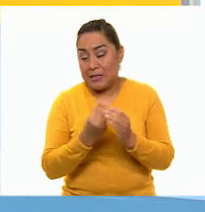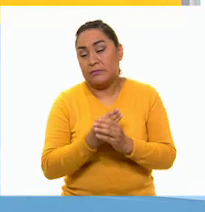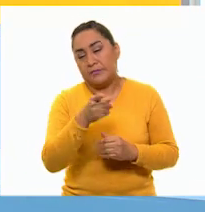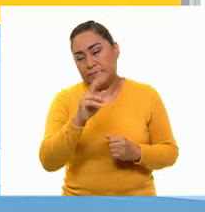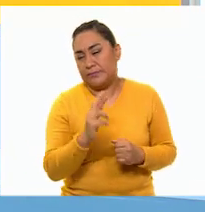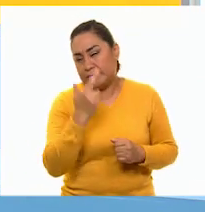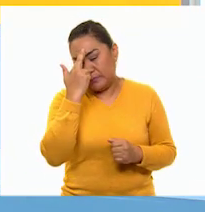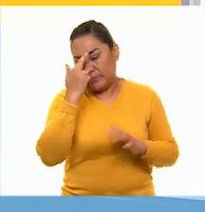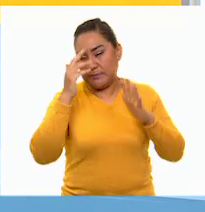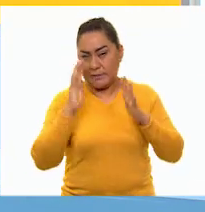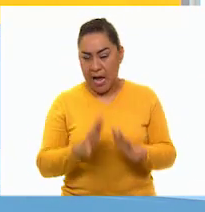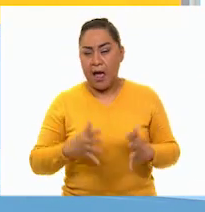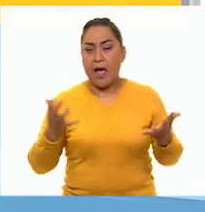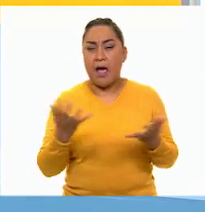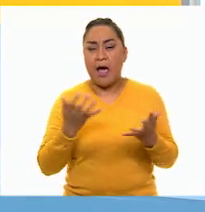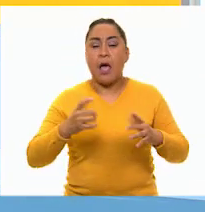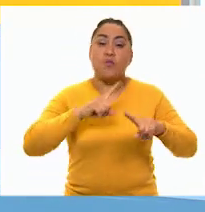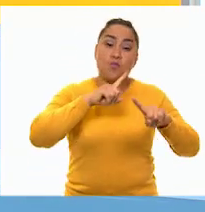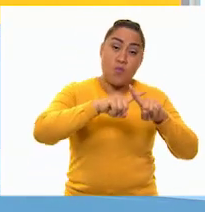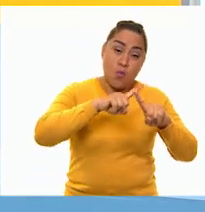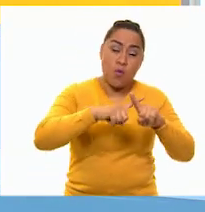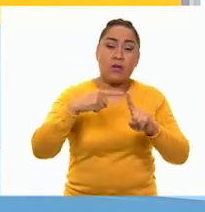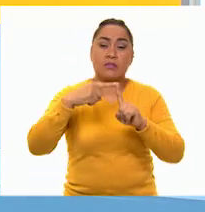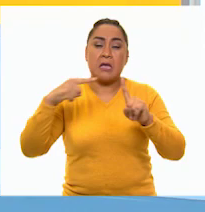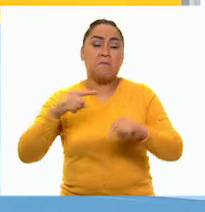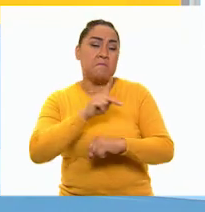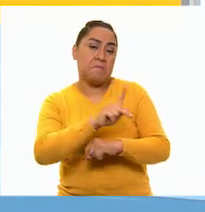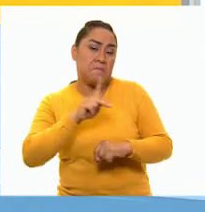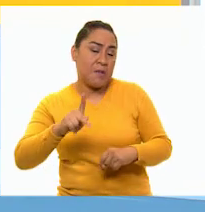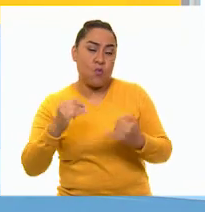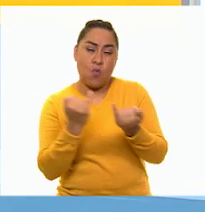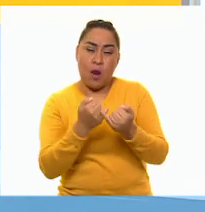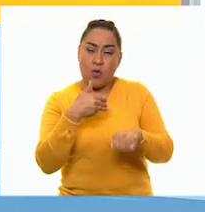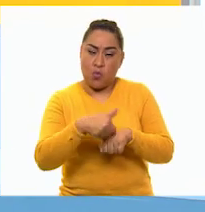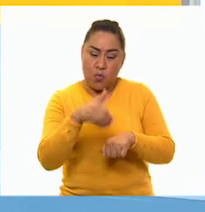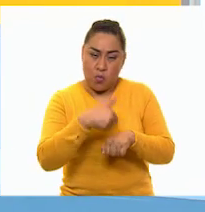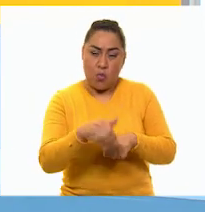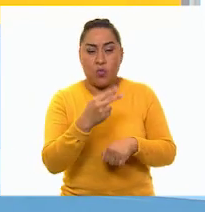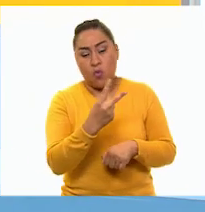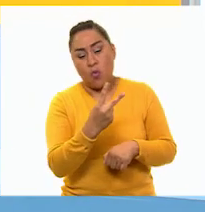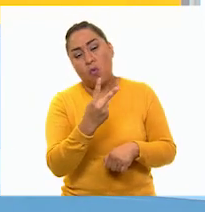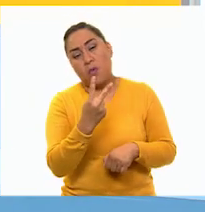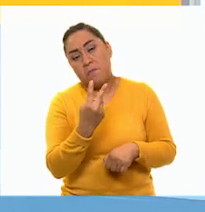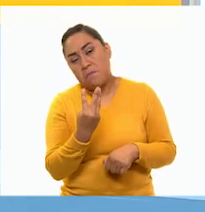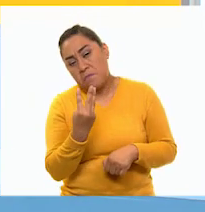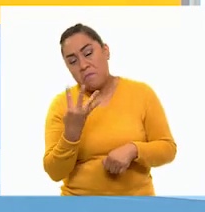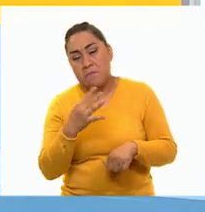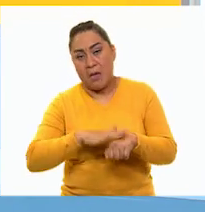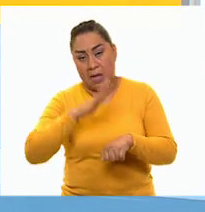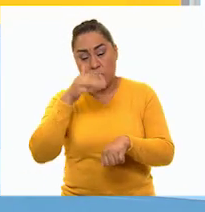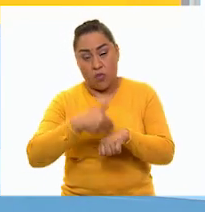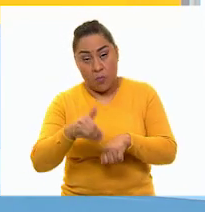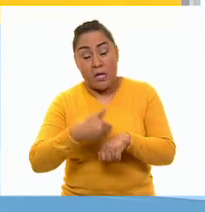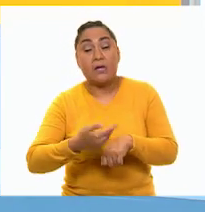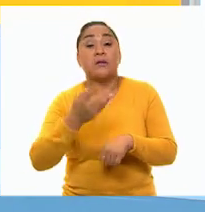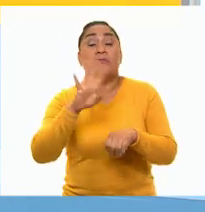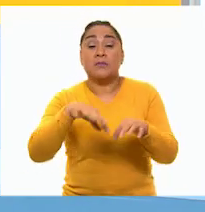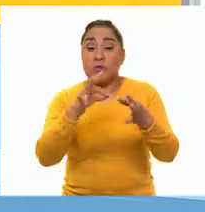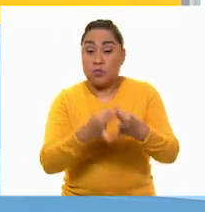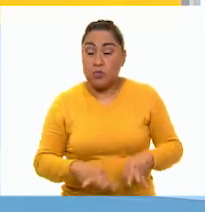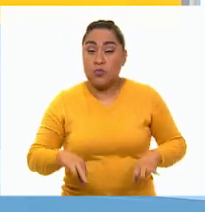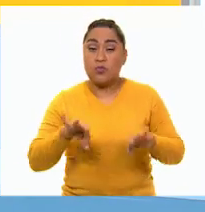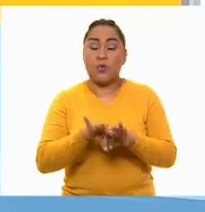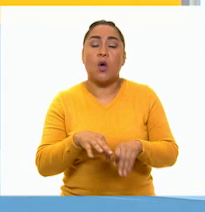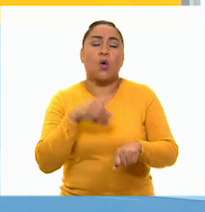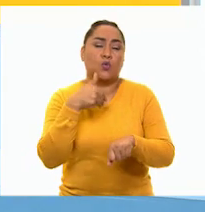que hemos trabajado con múltiplos y divisores comunes de dos o más números, y es importante que hayan comprendido que los números que